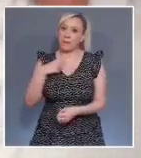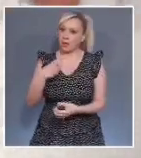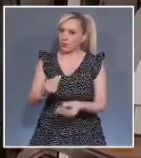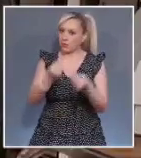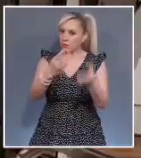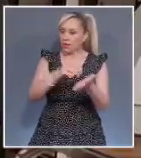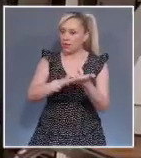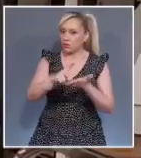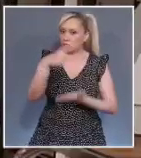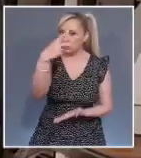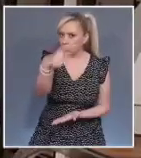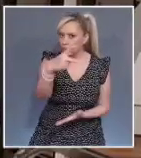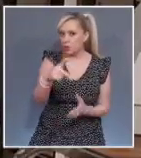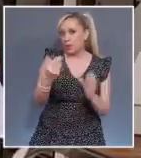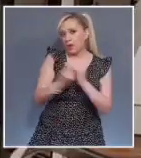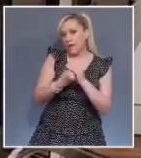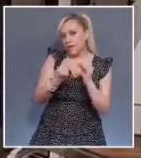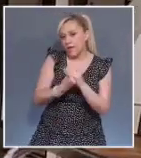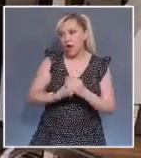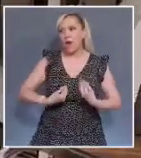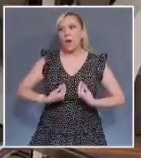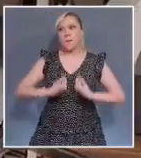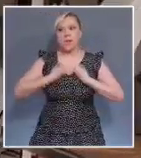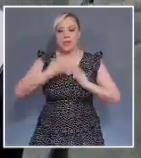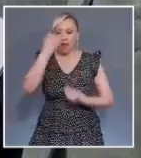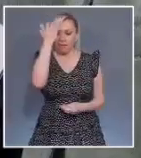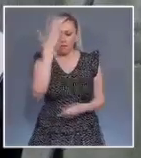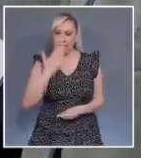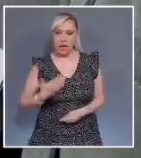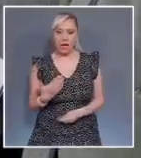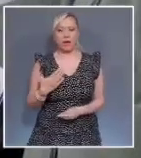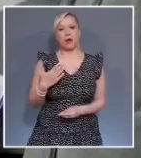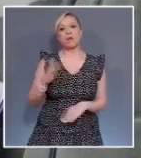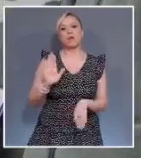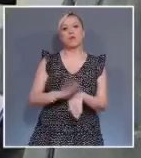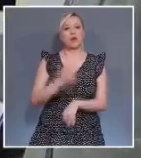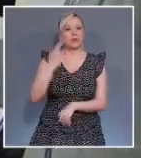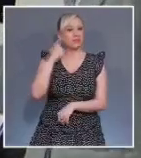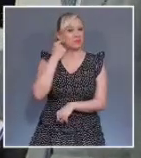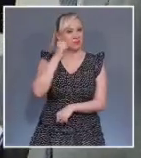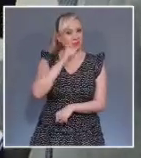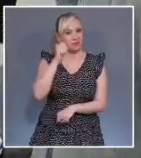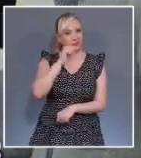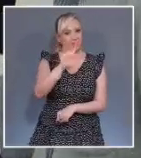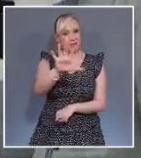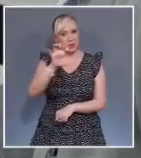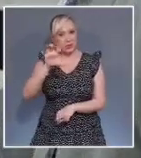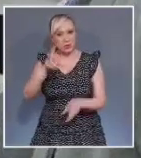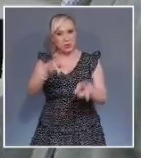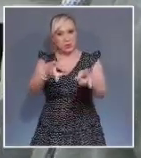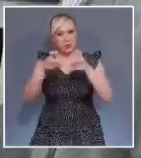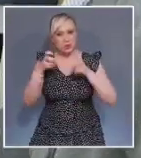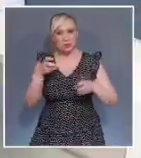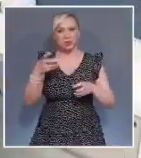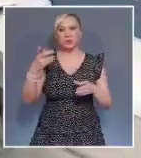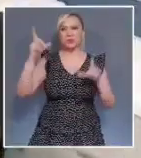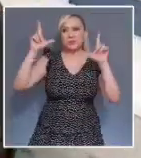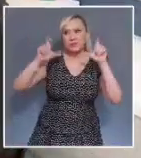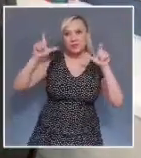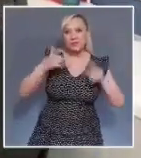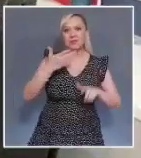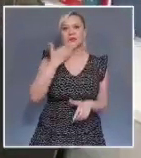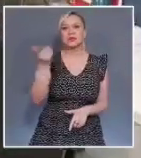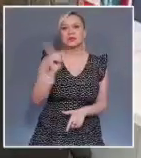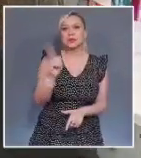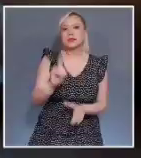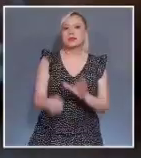honor y a la propia imagen ante la violencia digital o relacionada con el uso de las tecnologías de la información contra